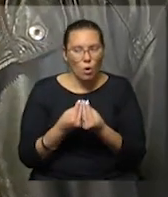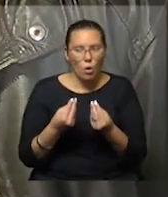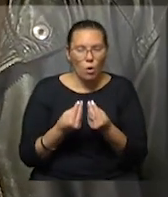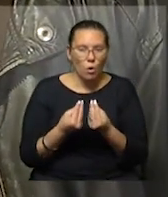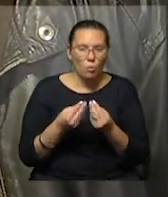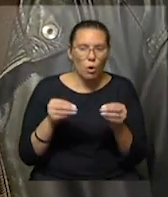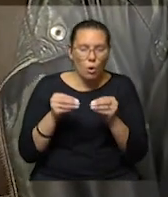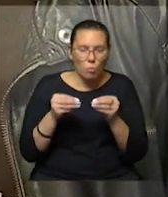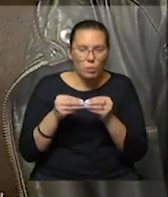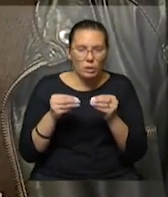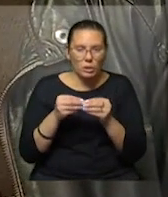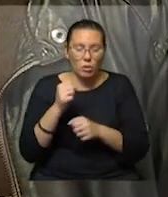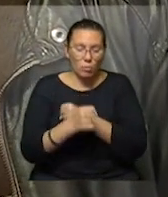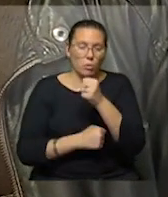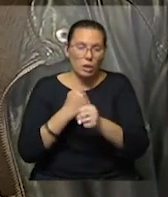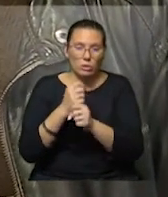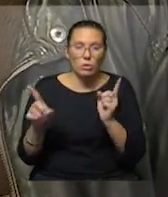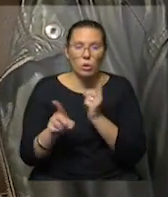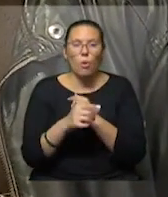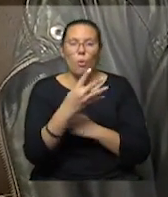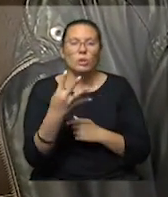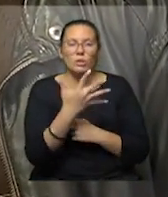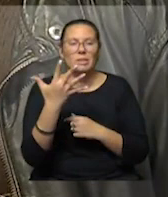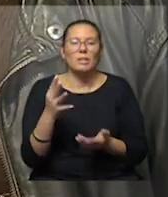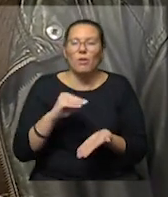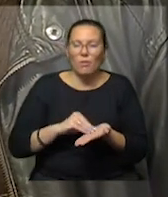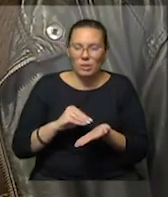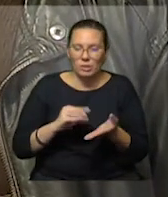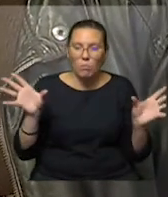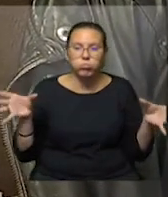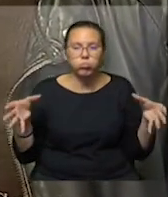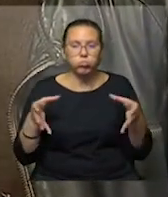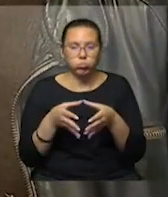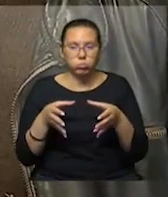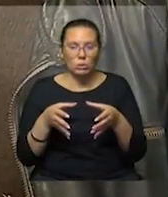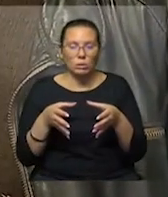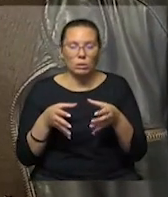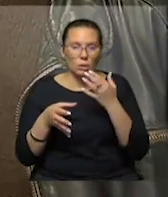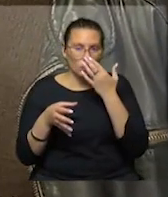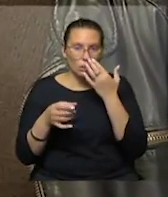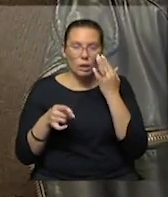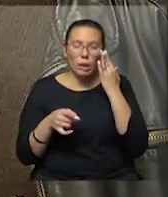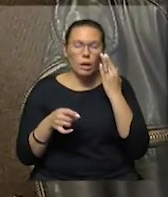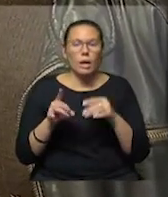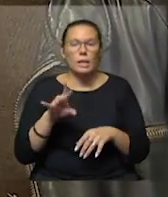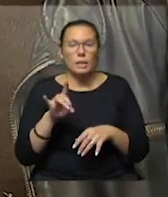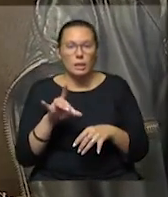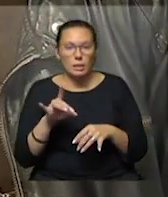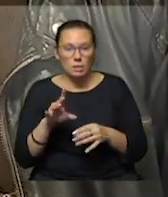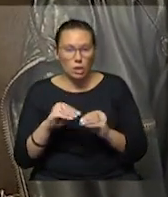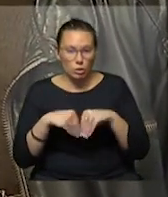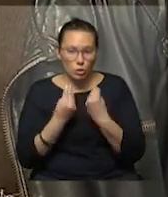que ya te digo regularmente al año nos vemos Unas cuatro o cinco veces y Acá hay unas no menos de 15 editoriales